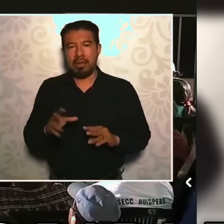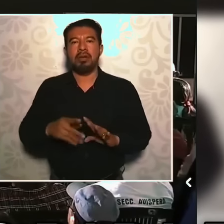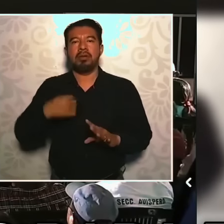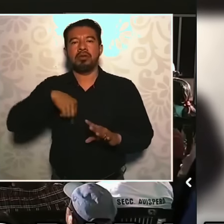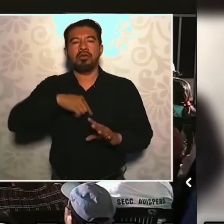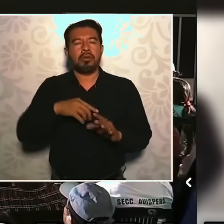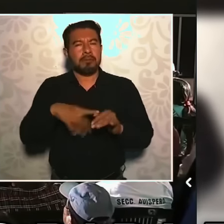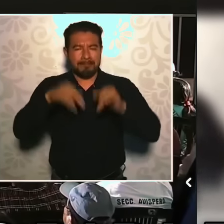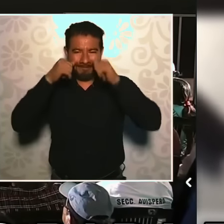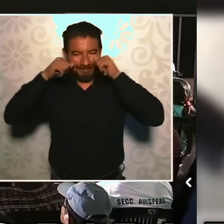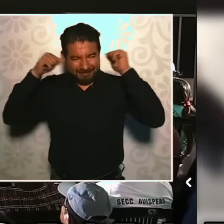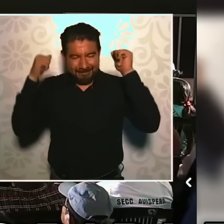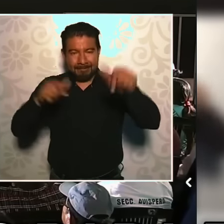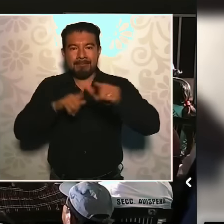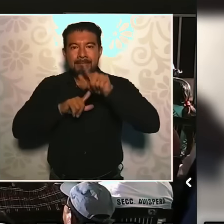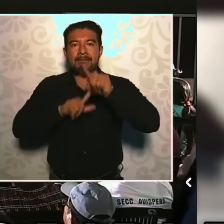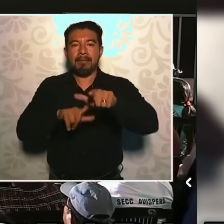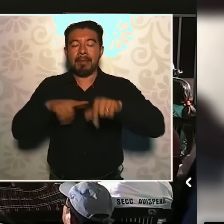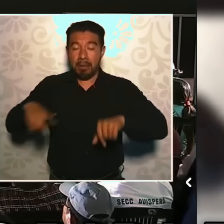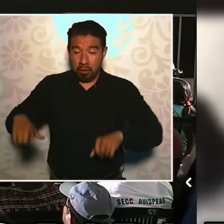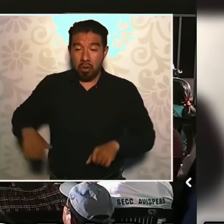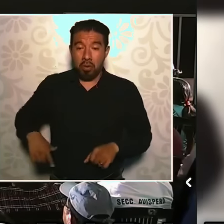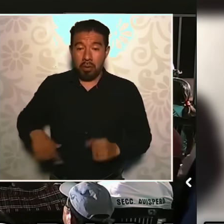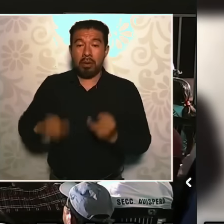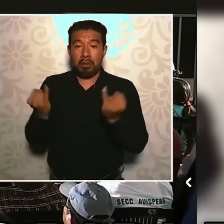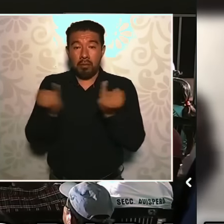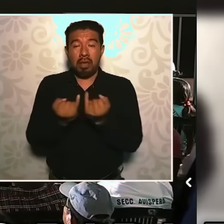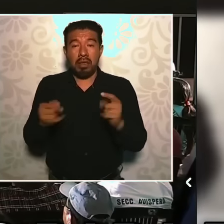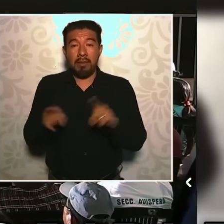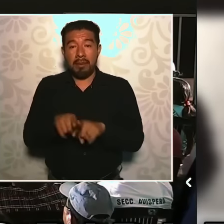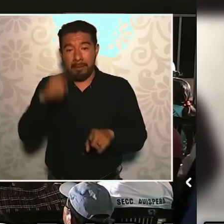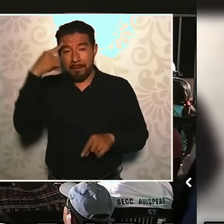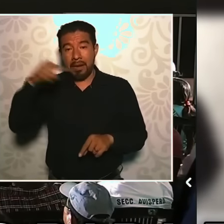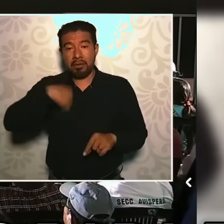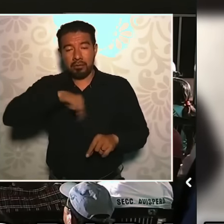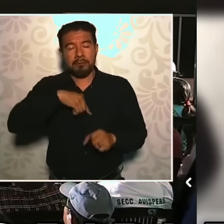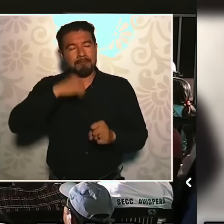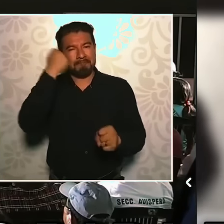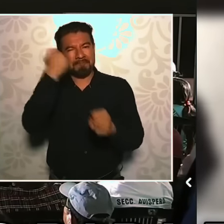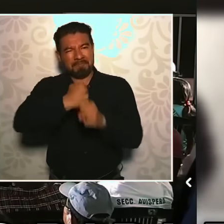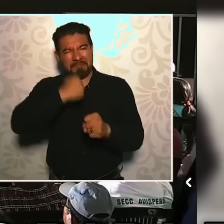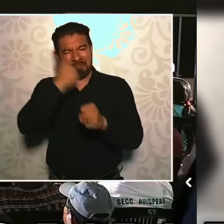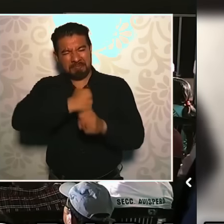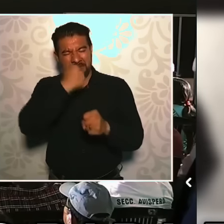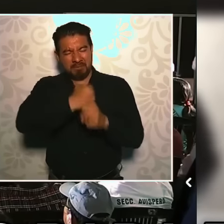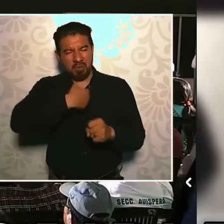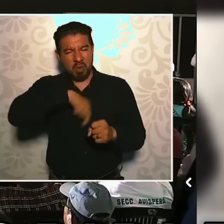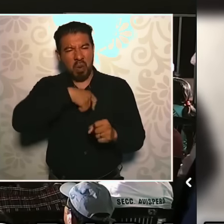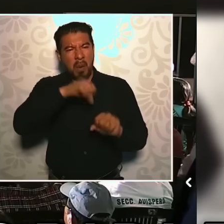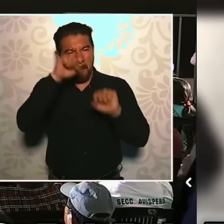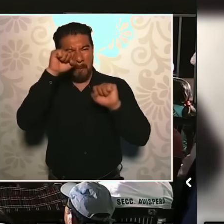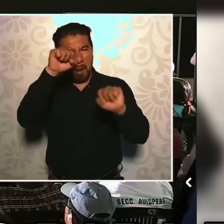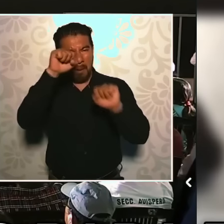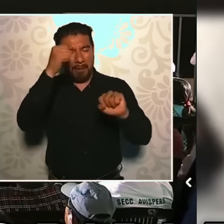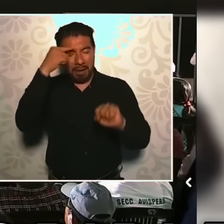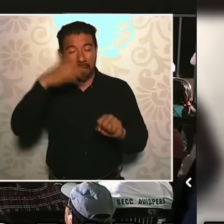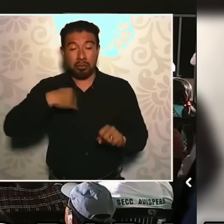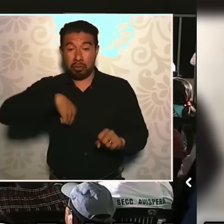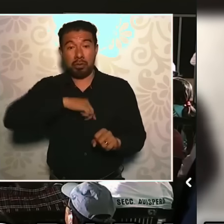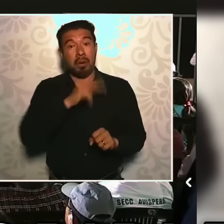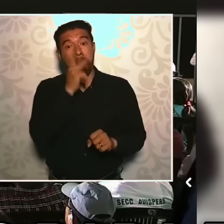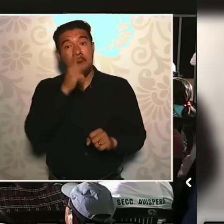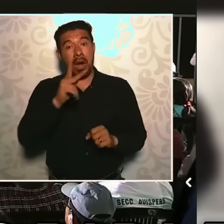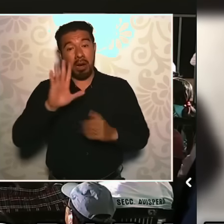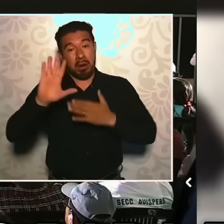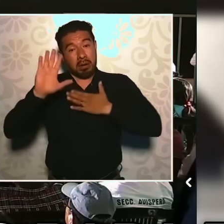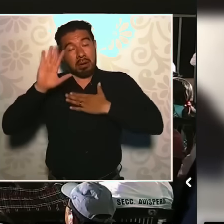atento también a lo que pasa con el gobierno, también para exigirnos que todo lo que nos comprometimos lo cumplamos.